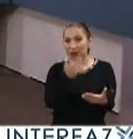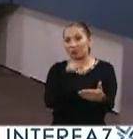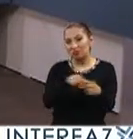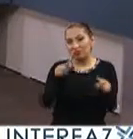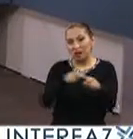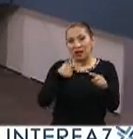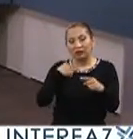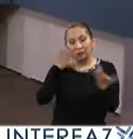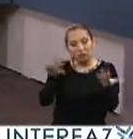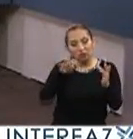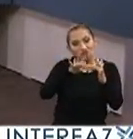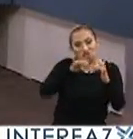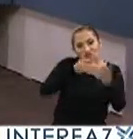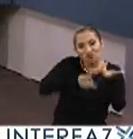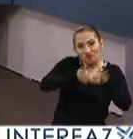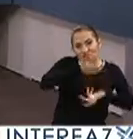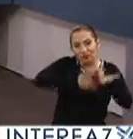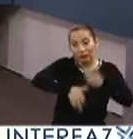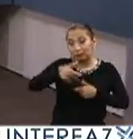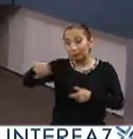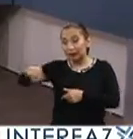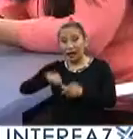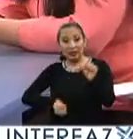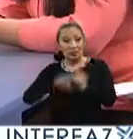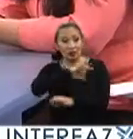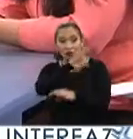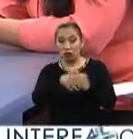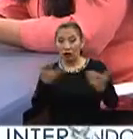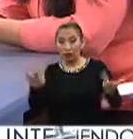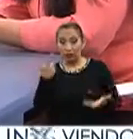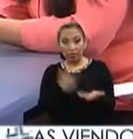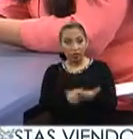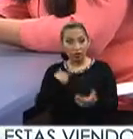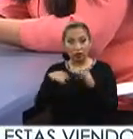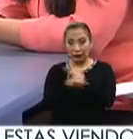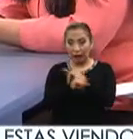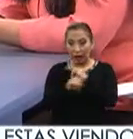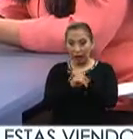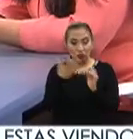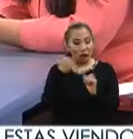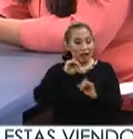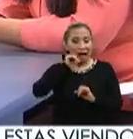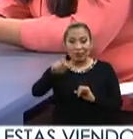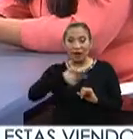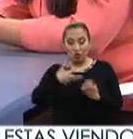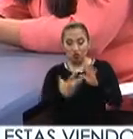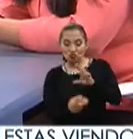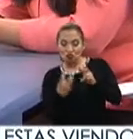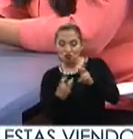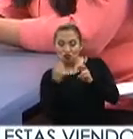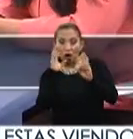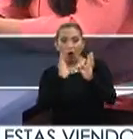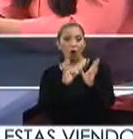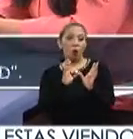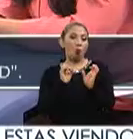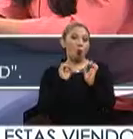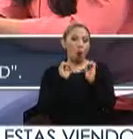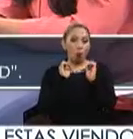e interacciones. Y las actividades todas se van a realizar dentro de la plataforma, no hay nada que se tenga que subir